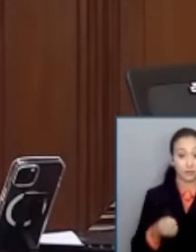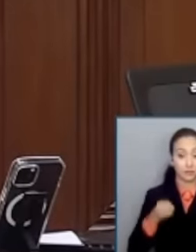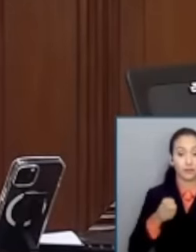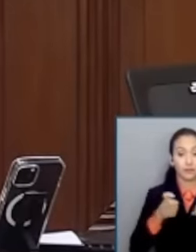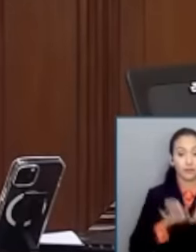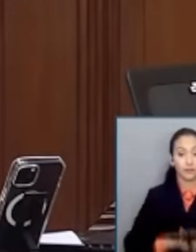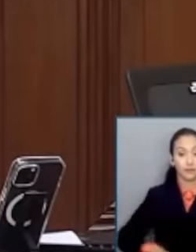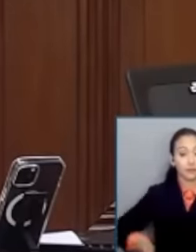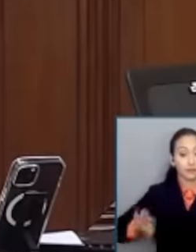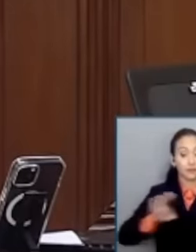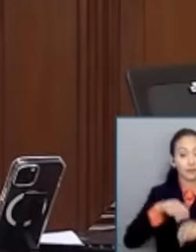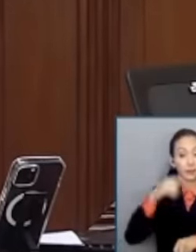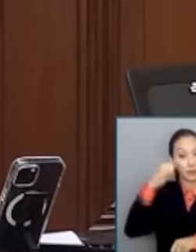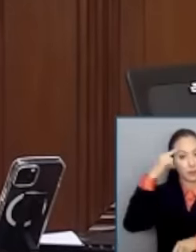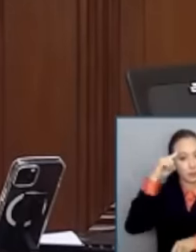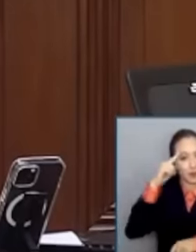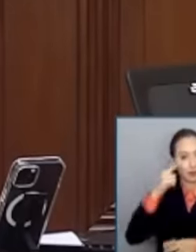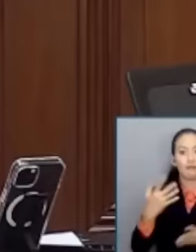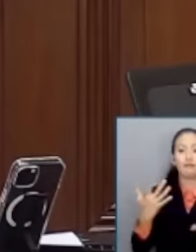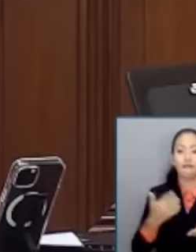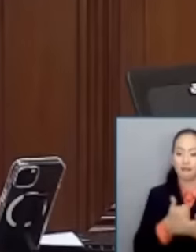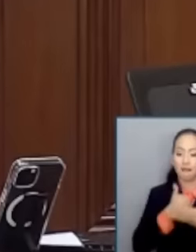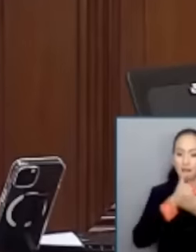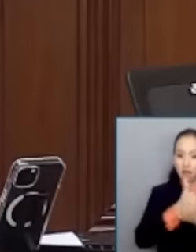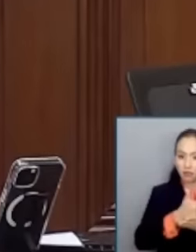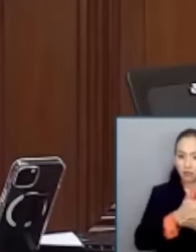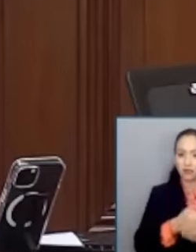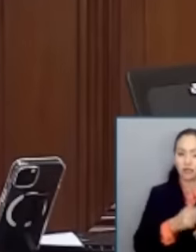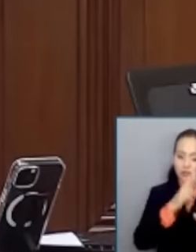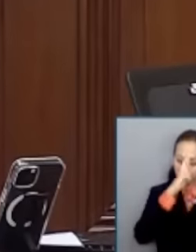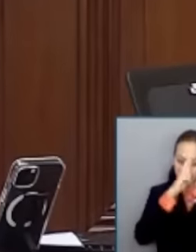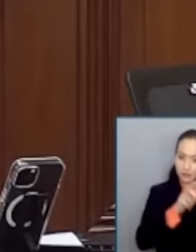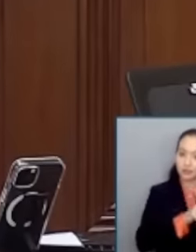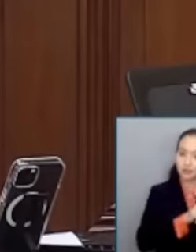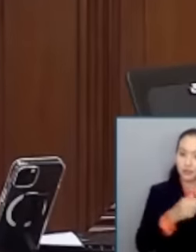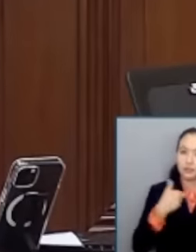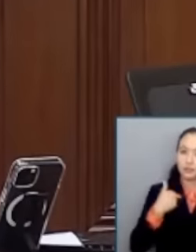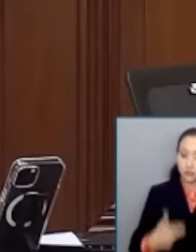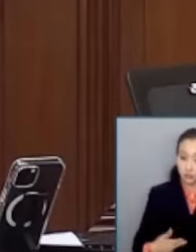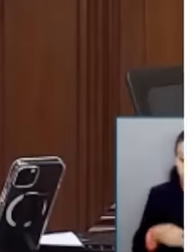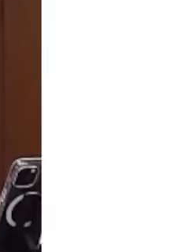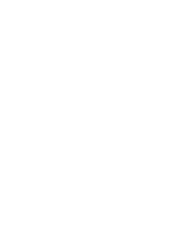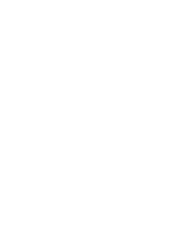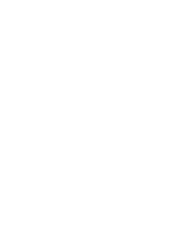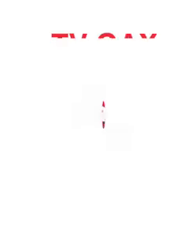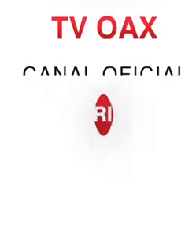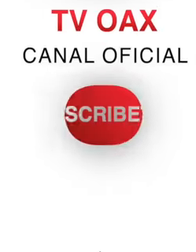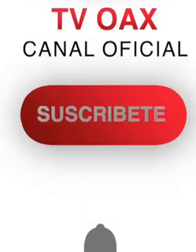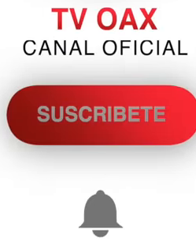y solo está beneficiando a los de arriba, evadiendo impuestos.